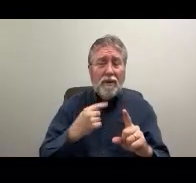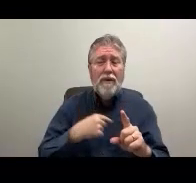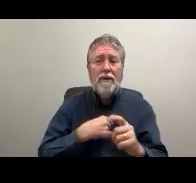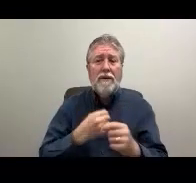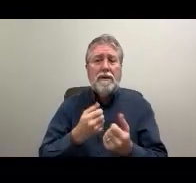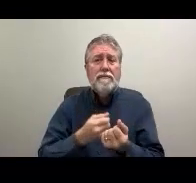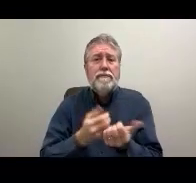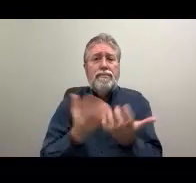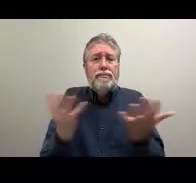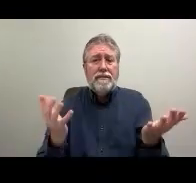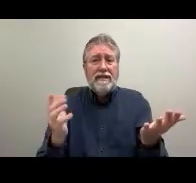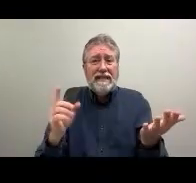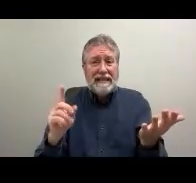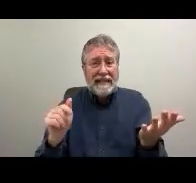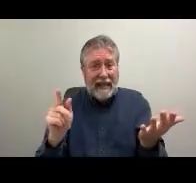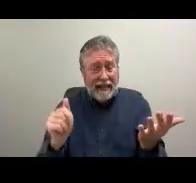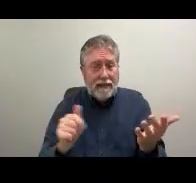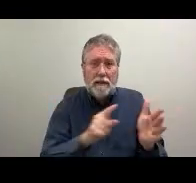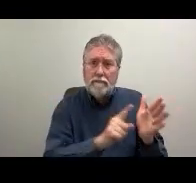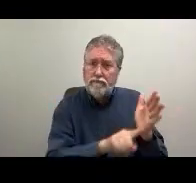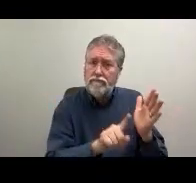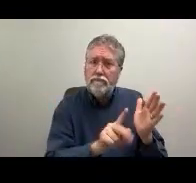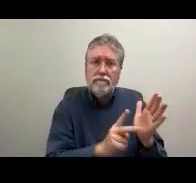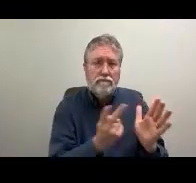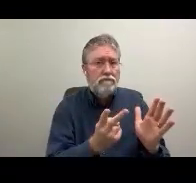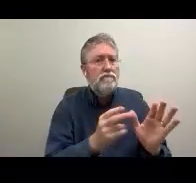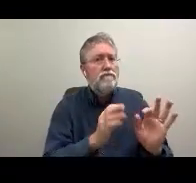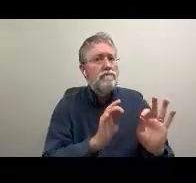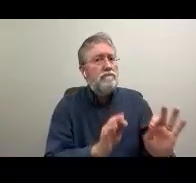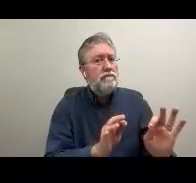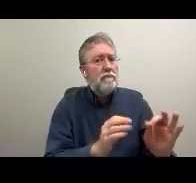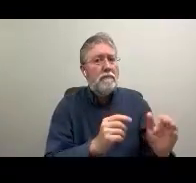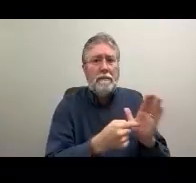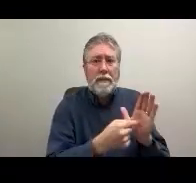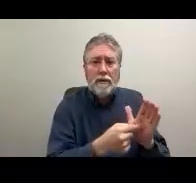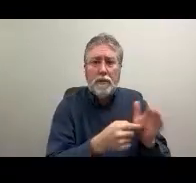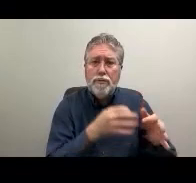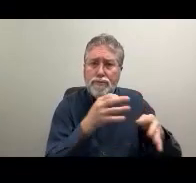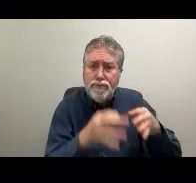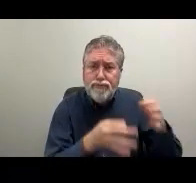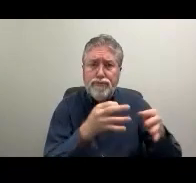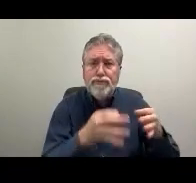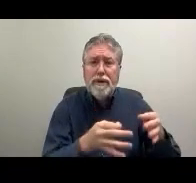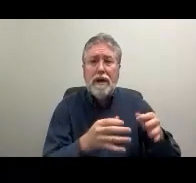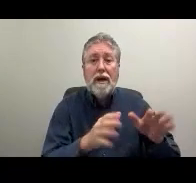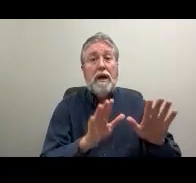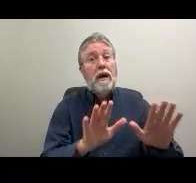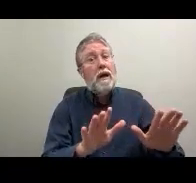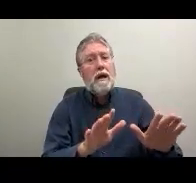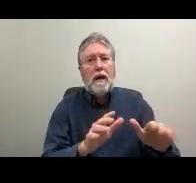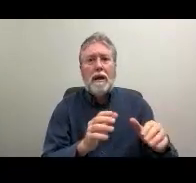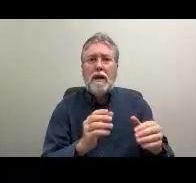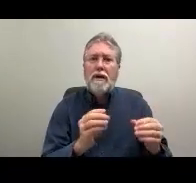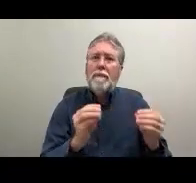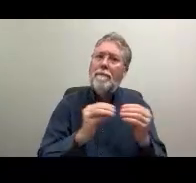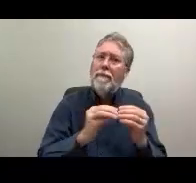validado y las metodologías lo explican. Todavía hay un largo camino por delante, por supuesto, si es completamente nuevo.